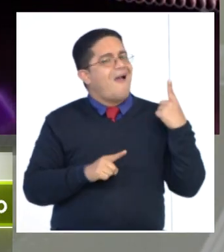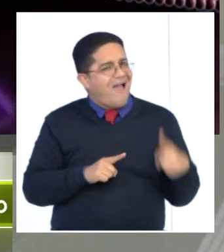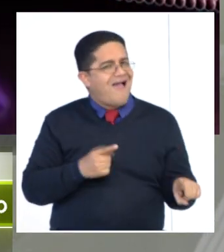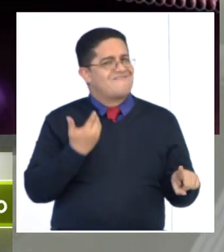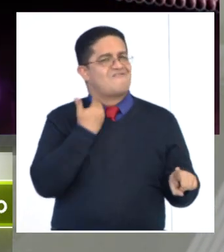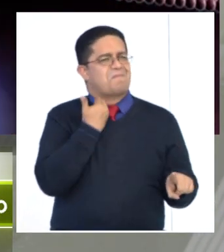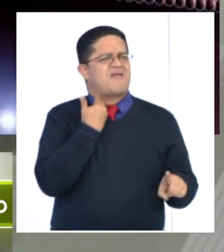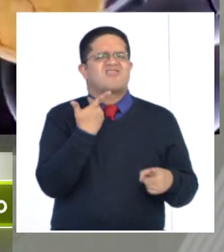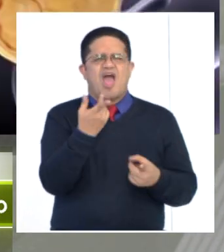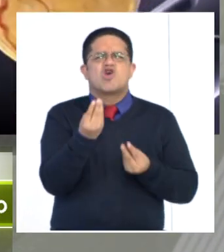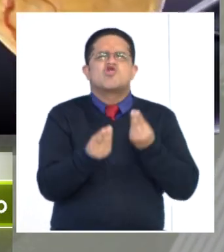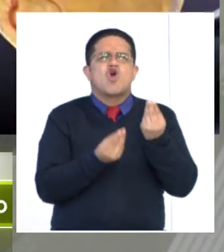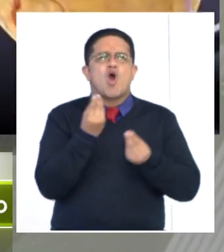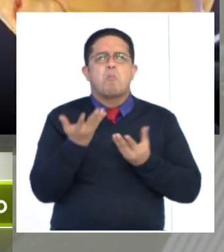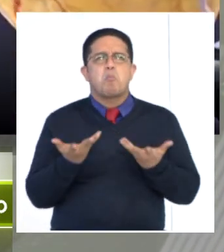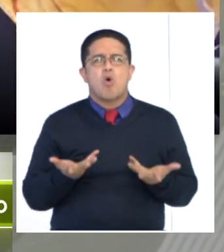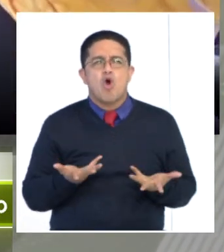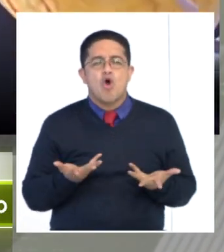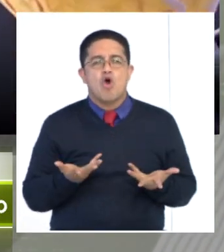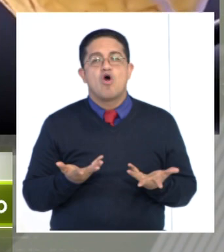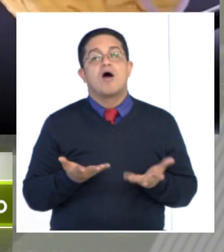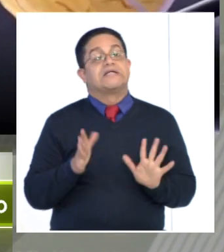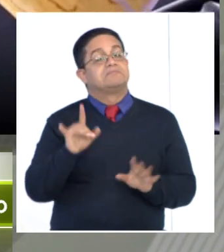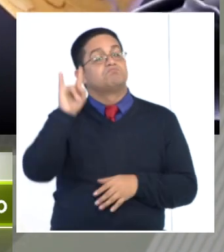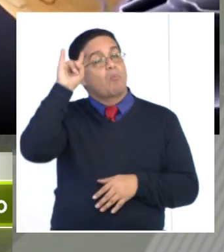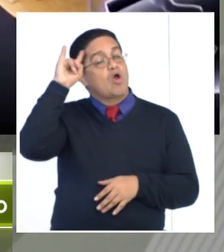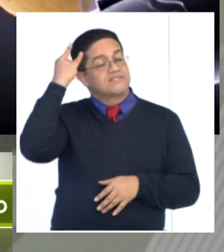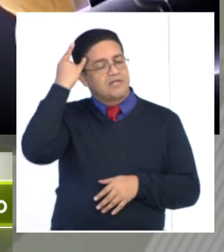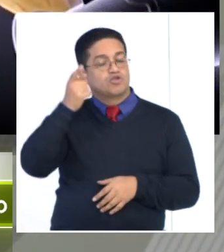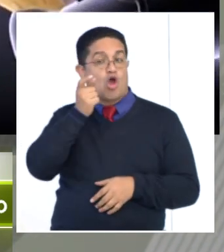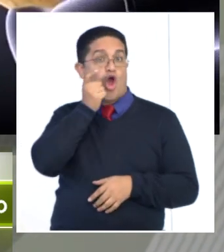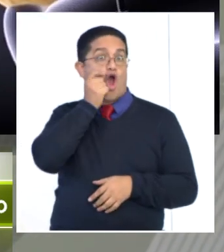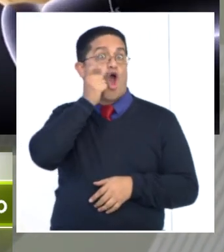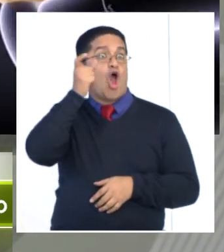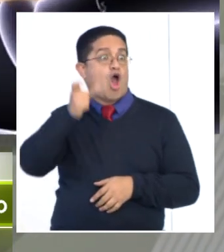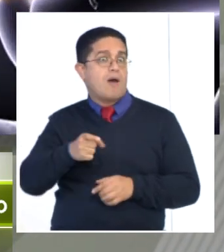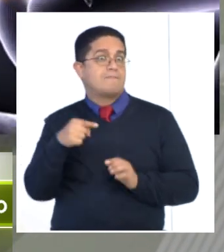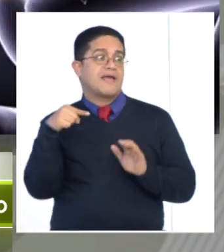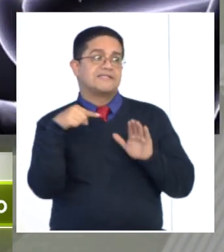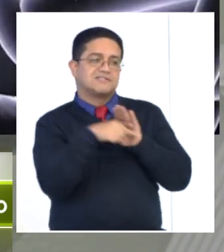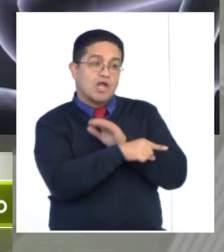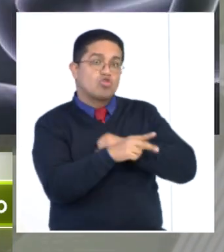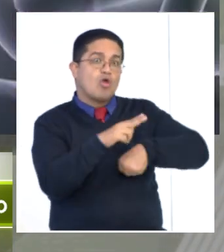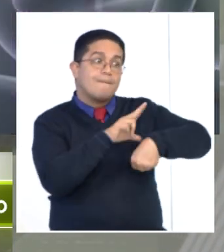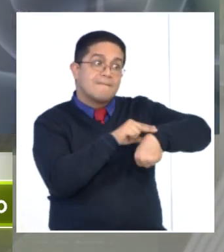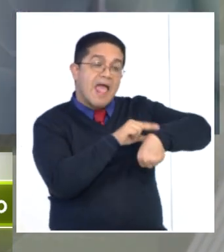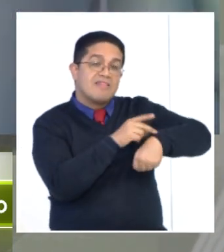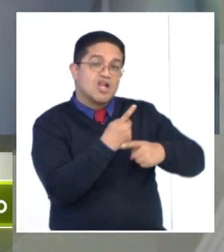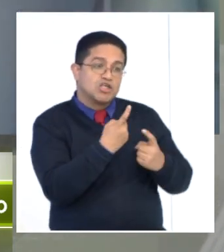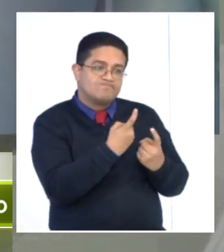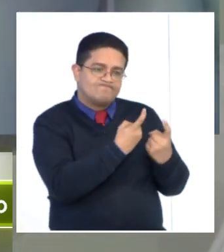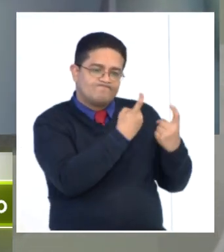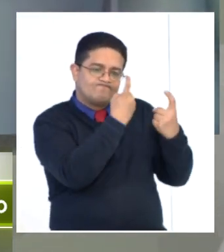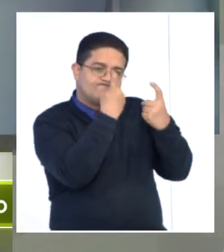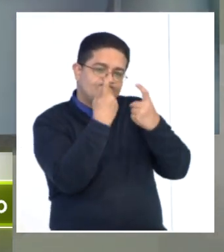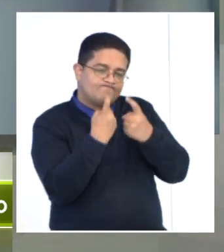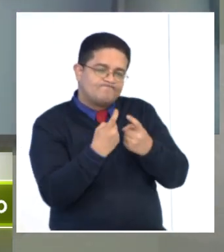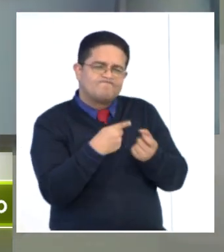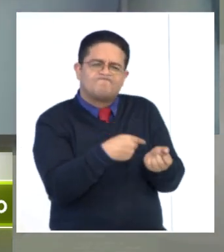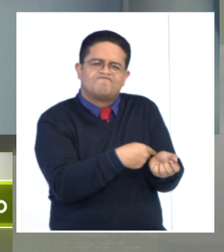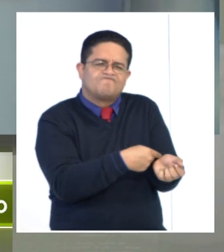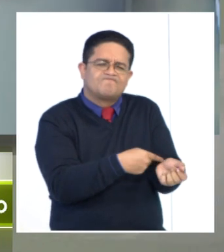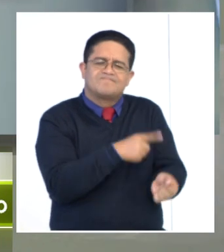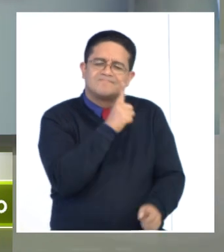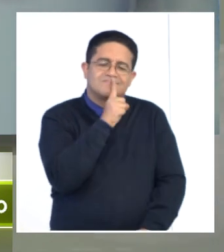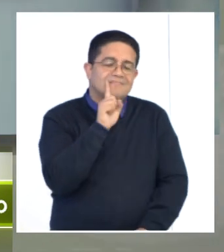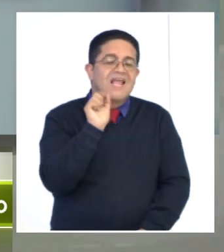cómo esto se hace? Se hace, en el caso de los varones, acudiendo al urólogo y realizándose el antígeno prostático,